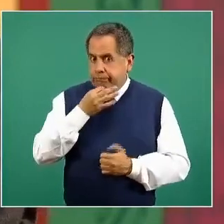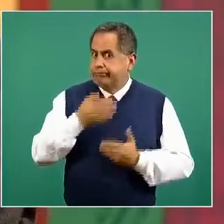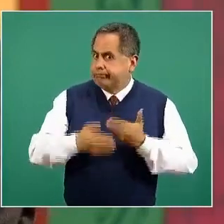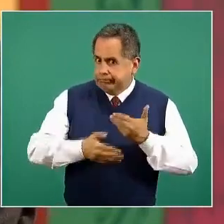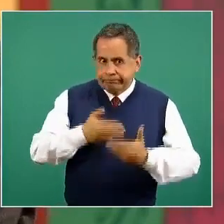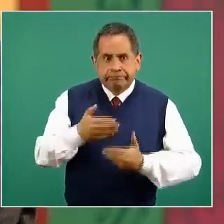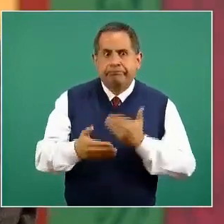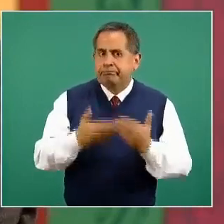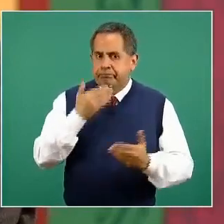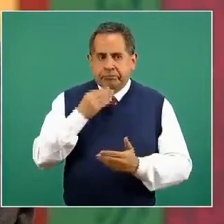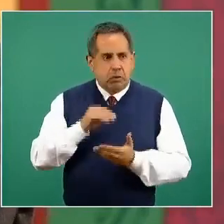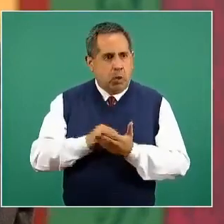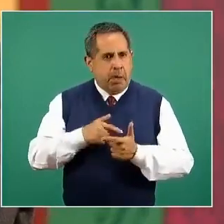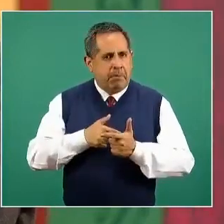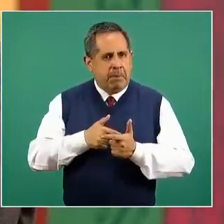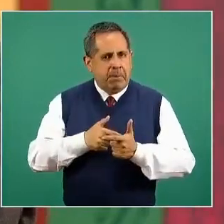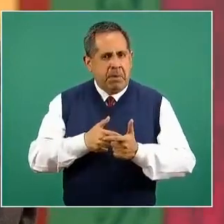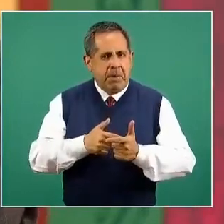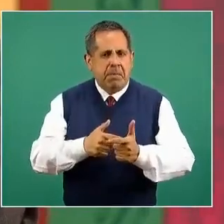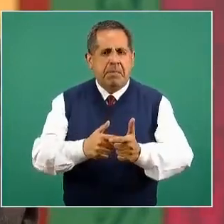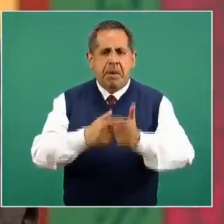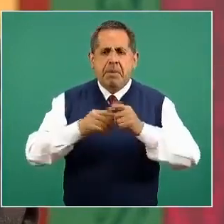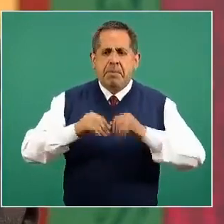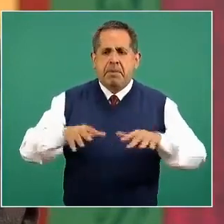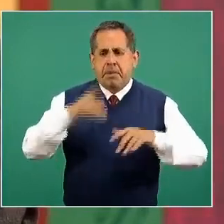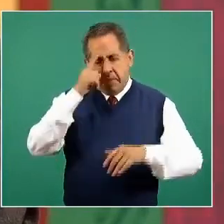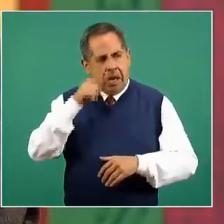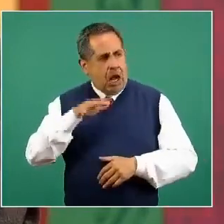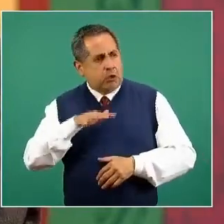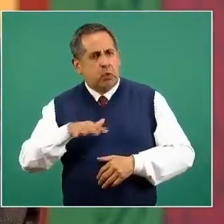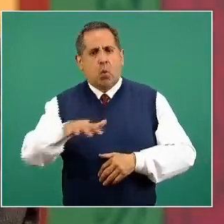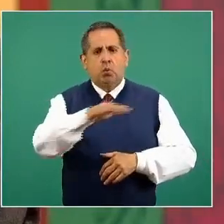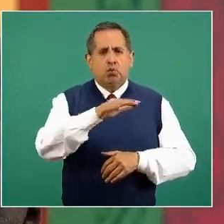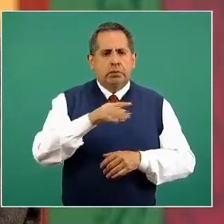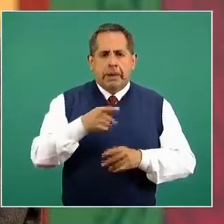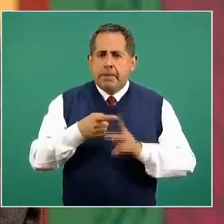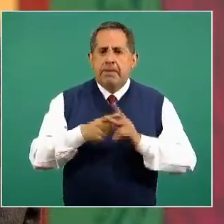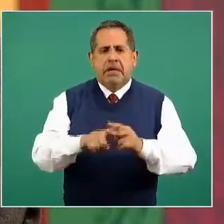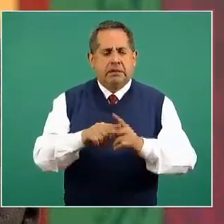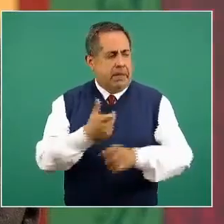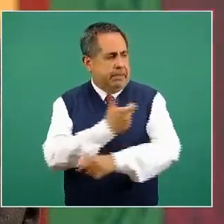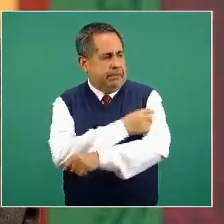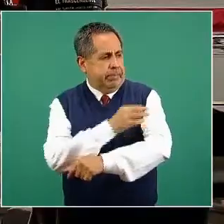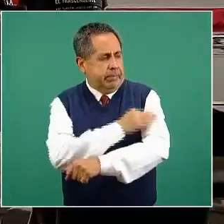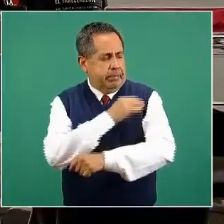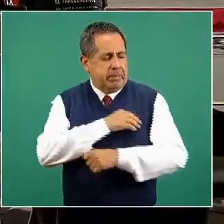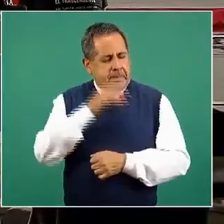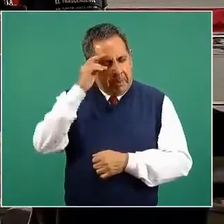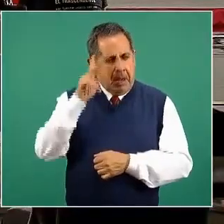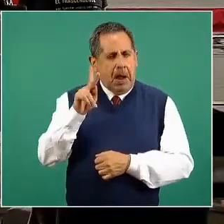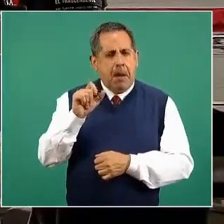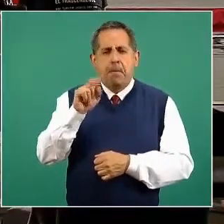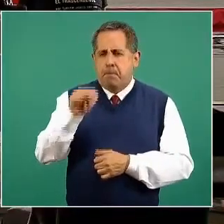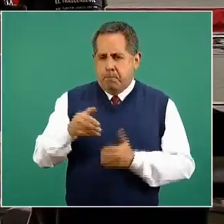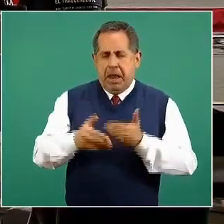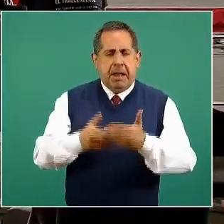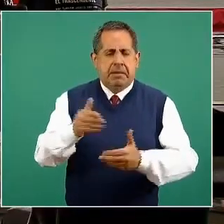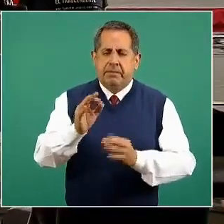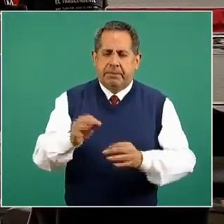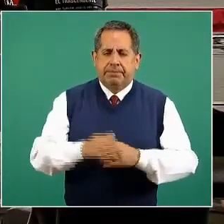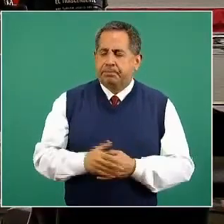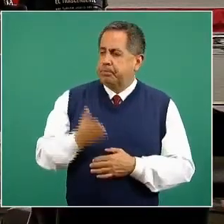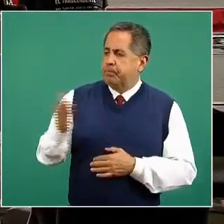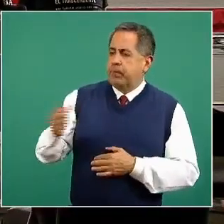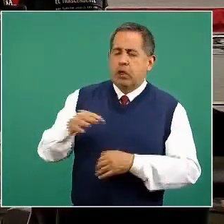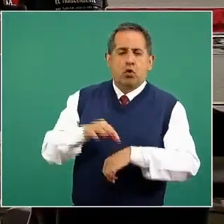de vacunación masiva que nos está llevando a el camino que habíamos trazado. Le pido al doctor Alomía, director